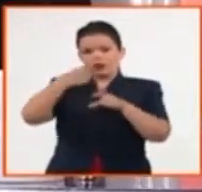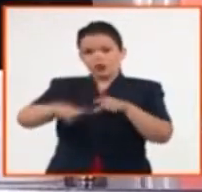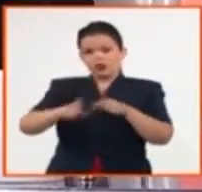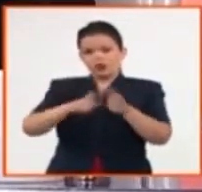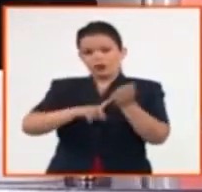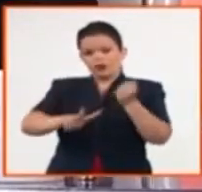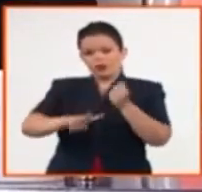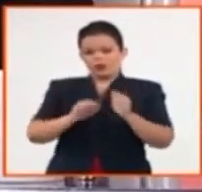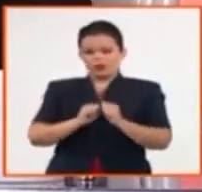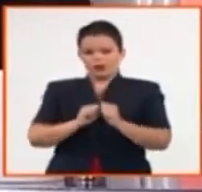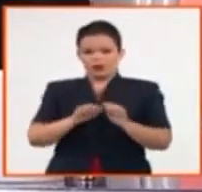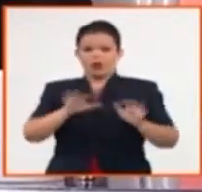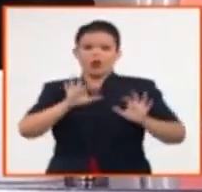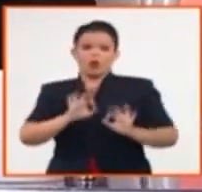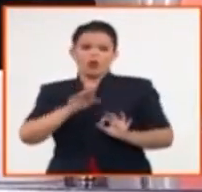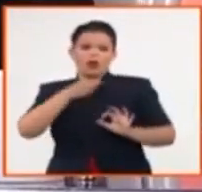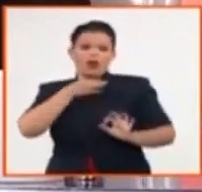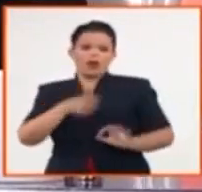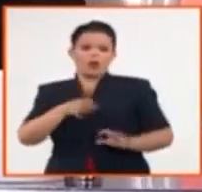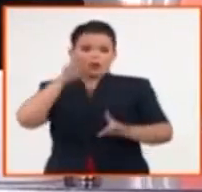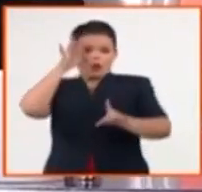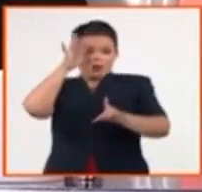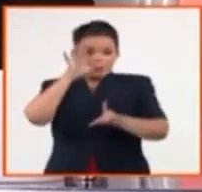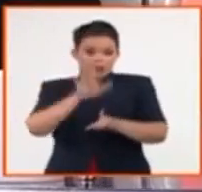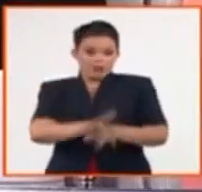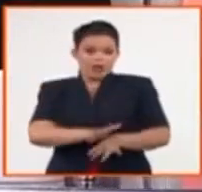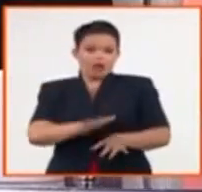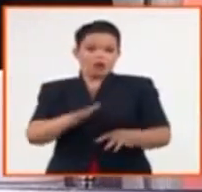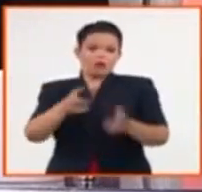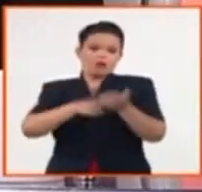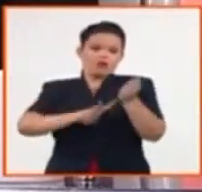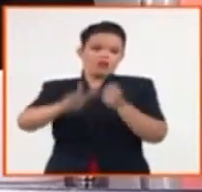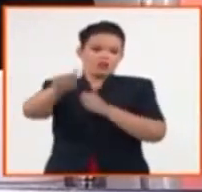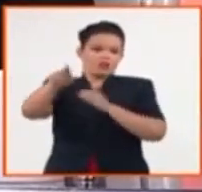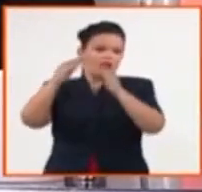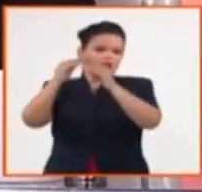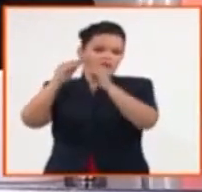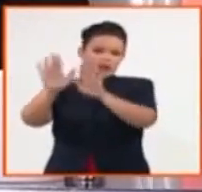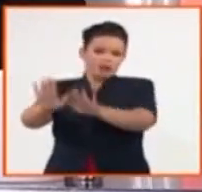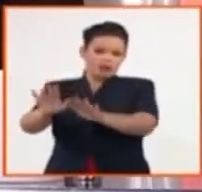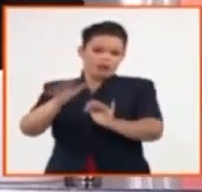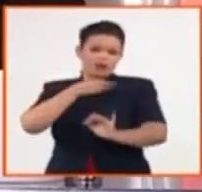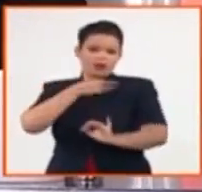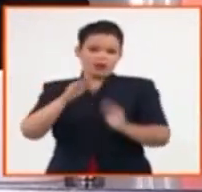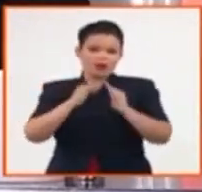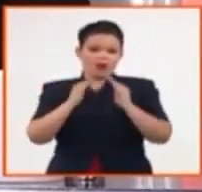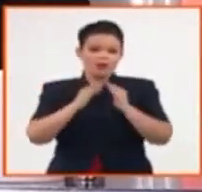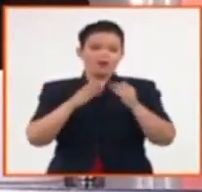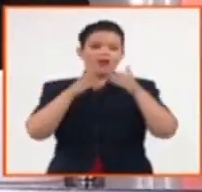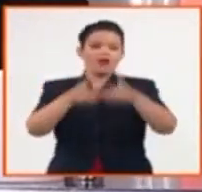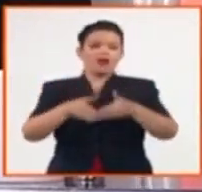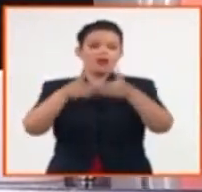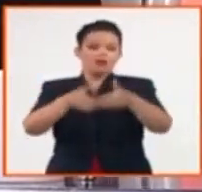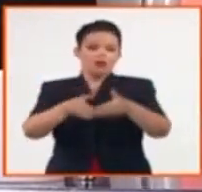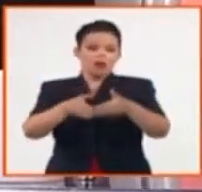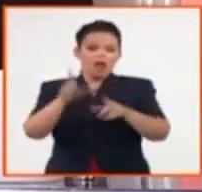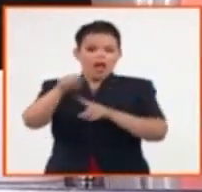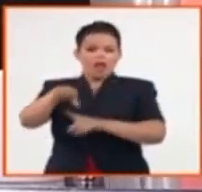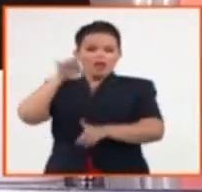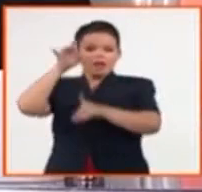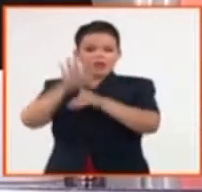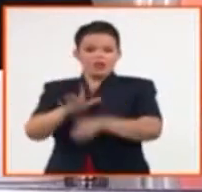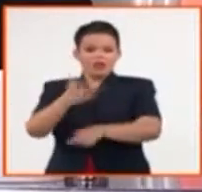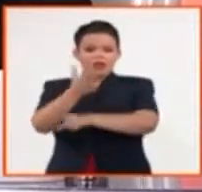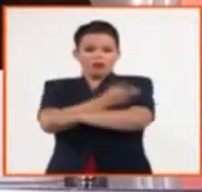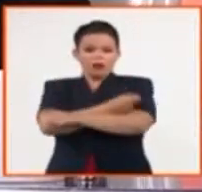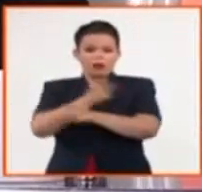estamos hablando de los maestros contingentistas, ellos continúan el proceso de vacunación. Si son llamados, por lo menos ya La